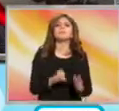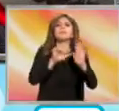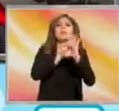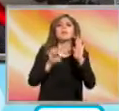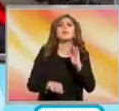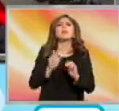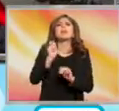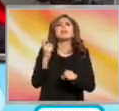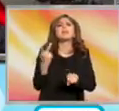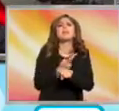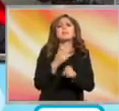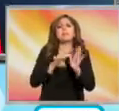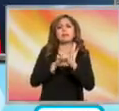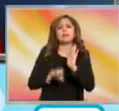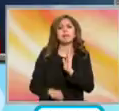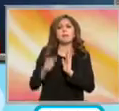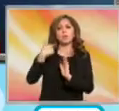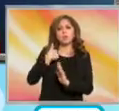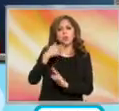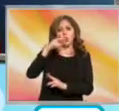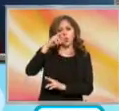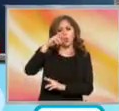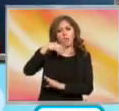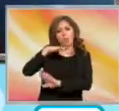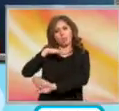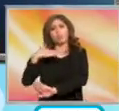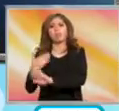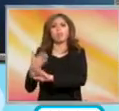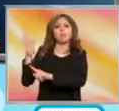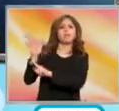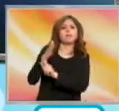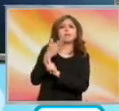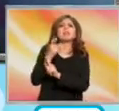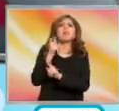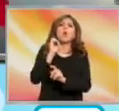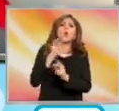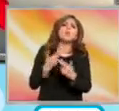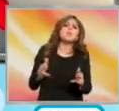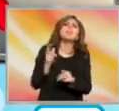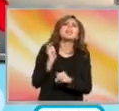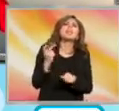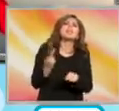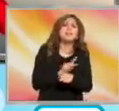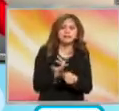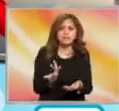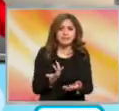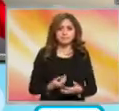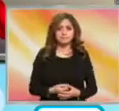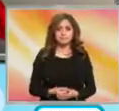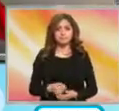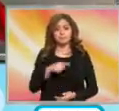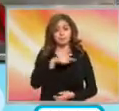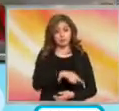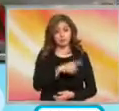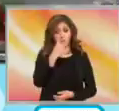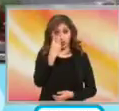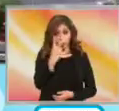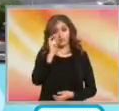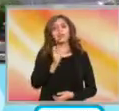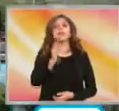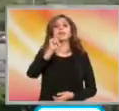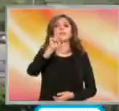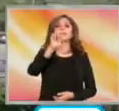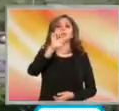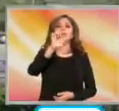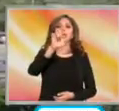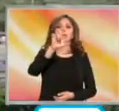uso de nuestros símbolos patrios? ¿Qué puede pasar? Mira, hay 2 situaciones. Primero, existe un delito, tipificado en el